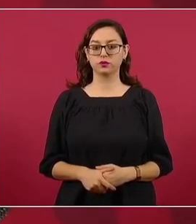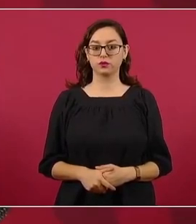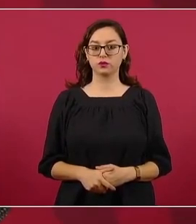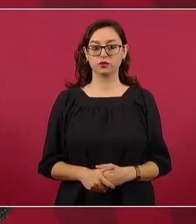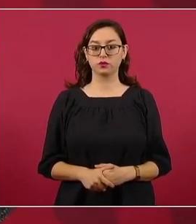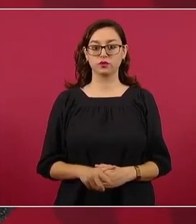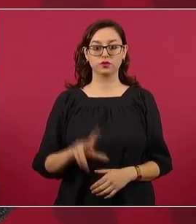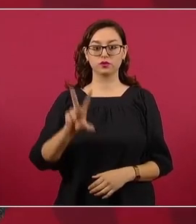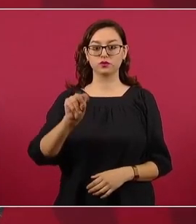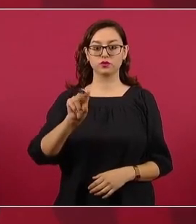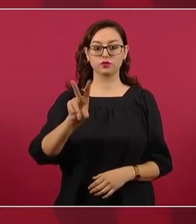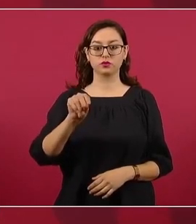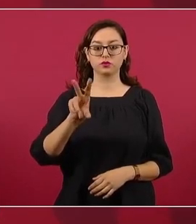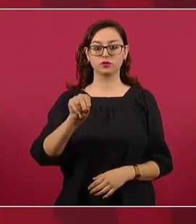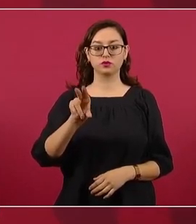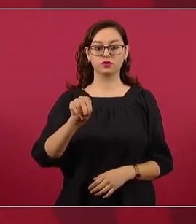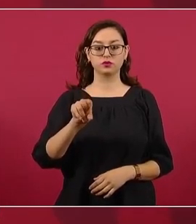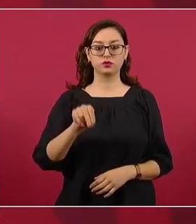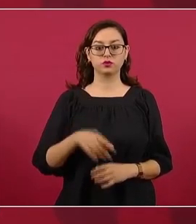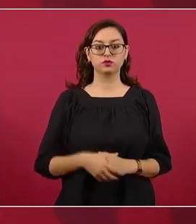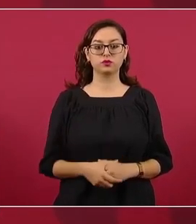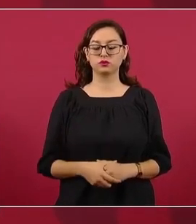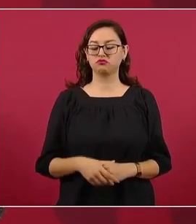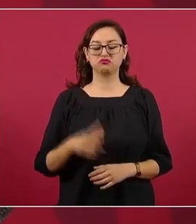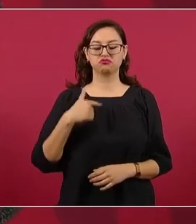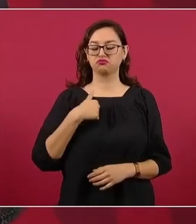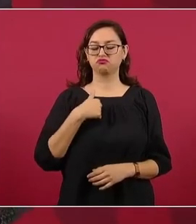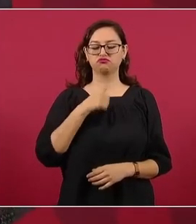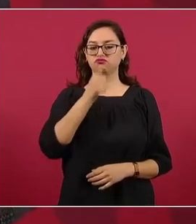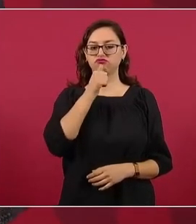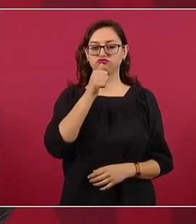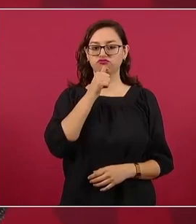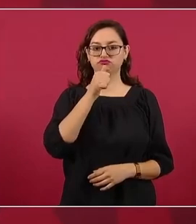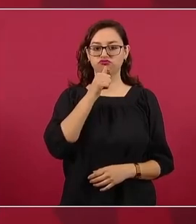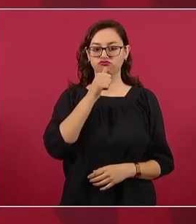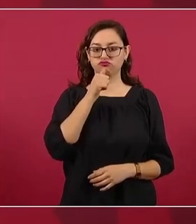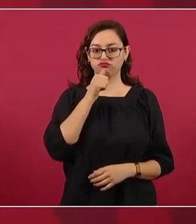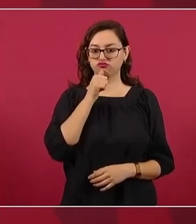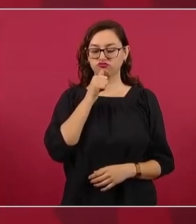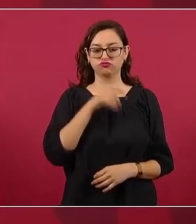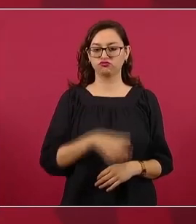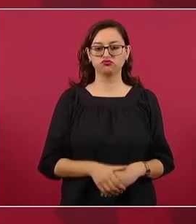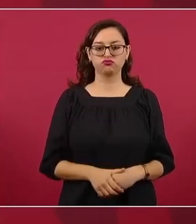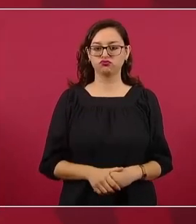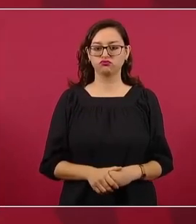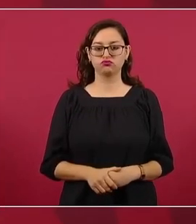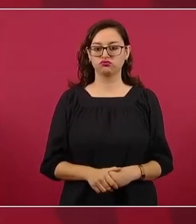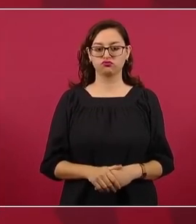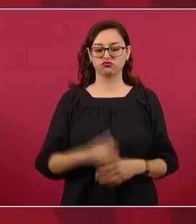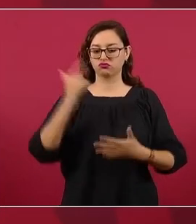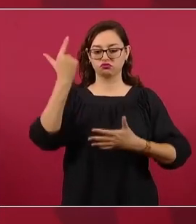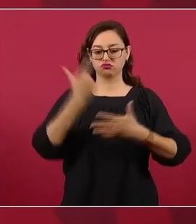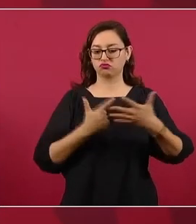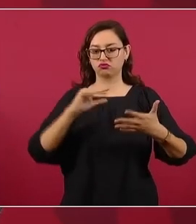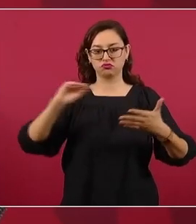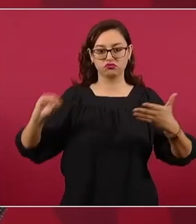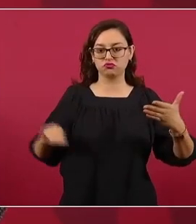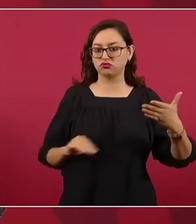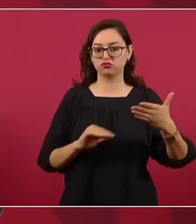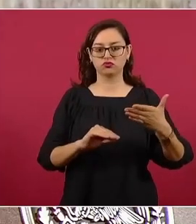posibilidad. Porque miren, hay que tener mucho cuidado con esto de la incorporación de